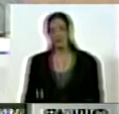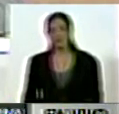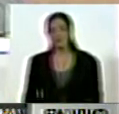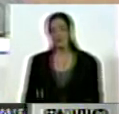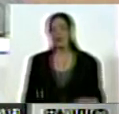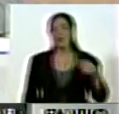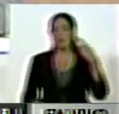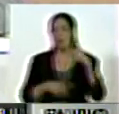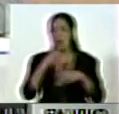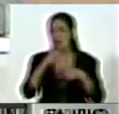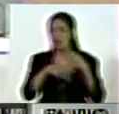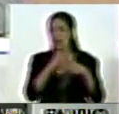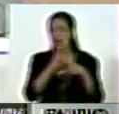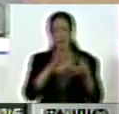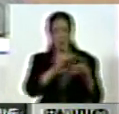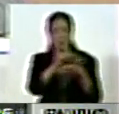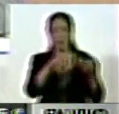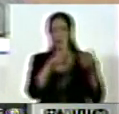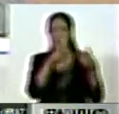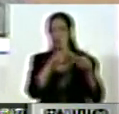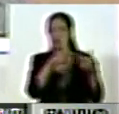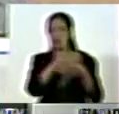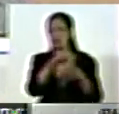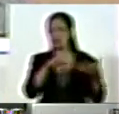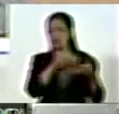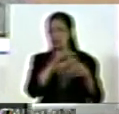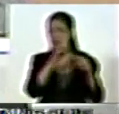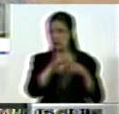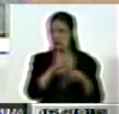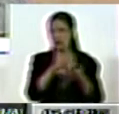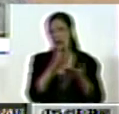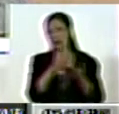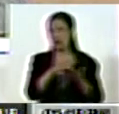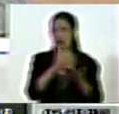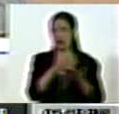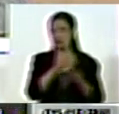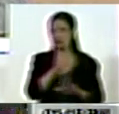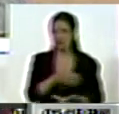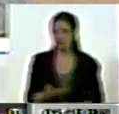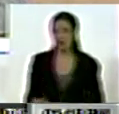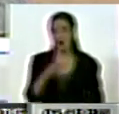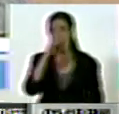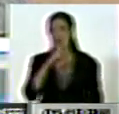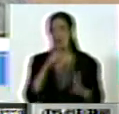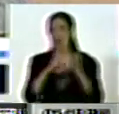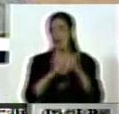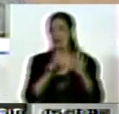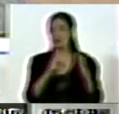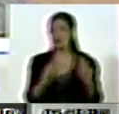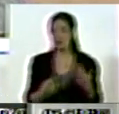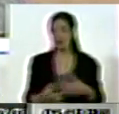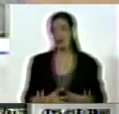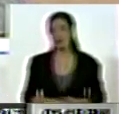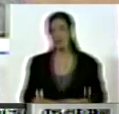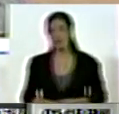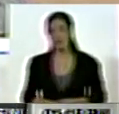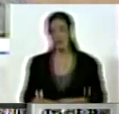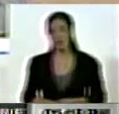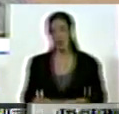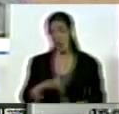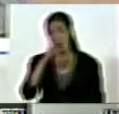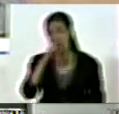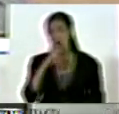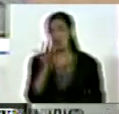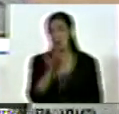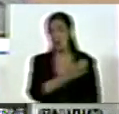de división interna de la oposición, las debilidades. El año 2016 fue un año para